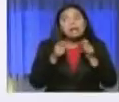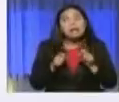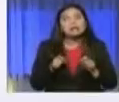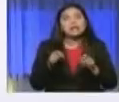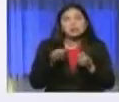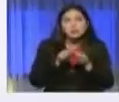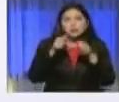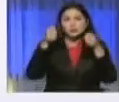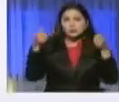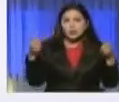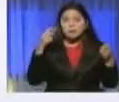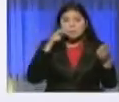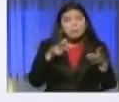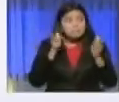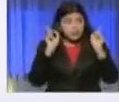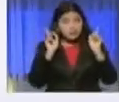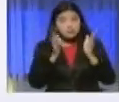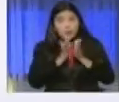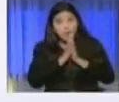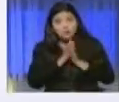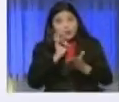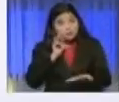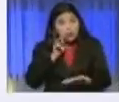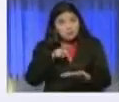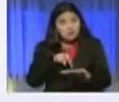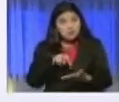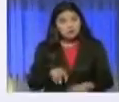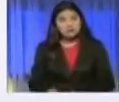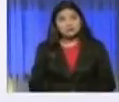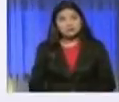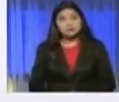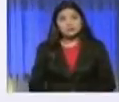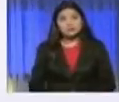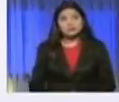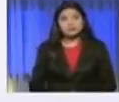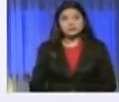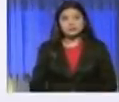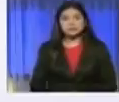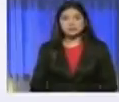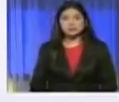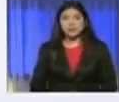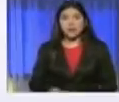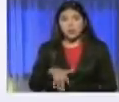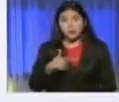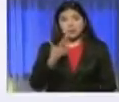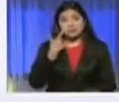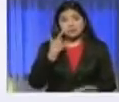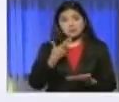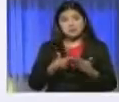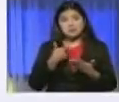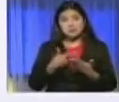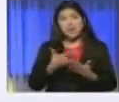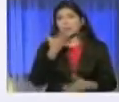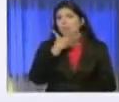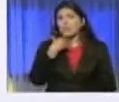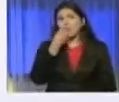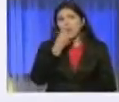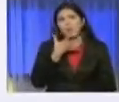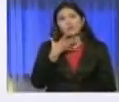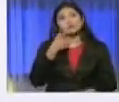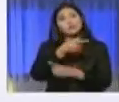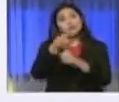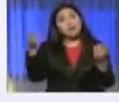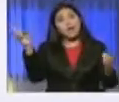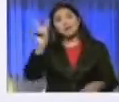esta hermosura, si me permite, por favor, los ayudantes, poder abrir esta hermosura para que lo conozca